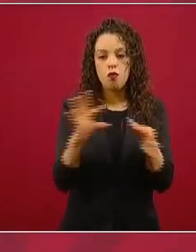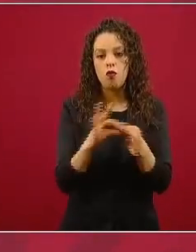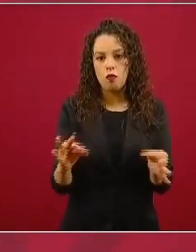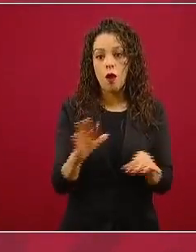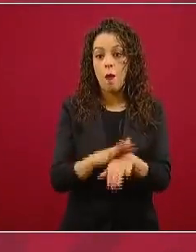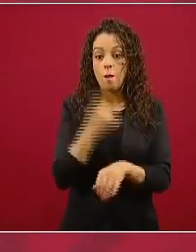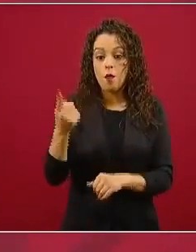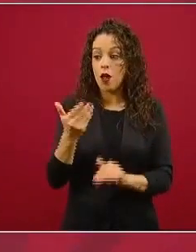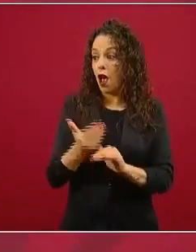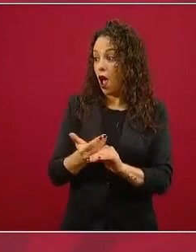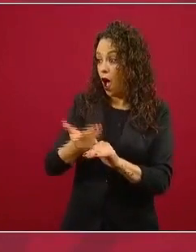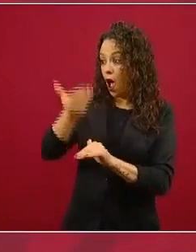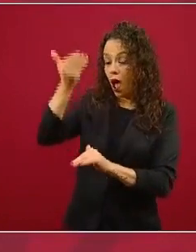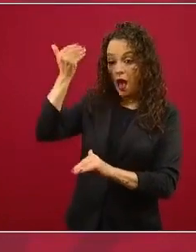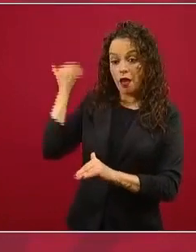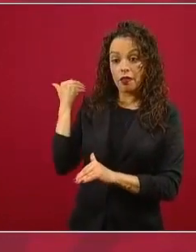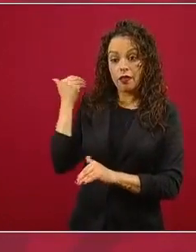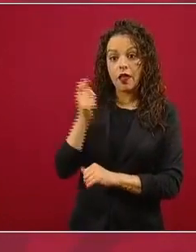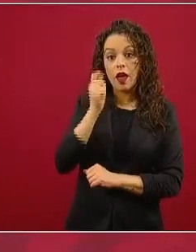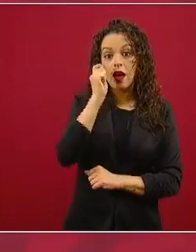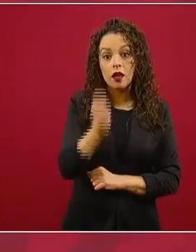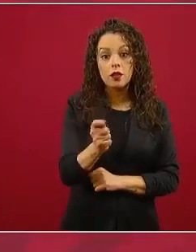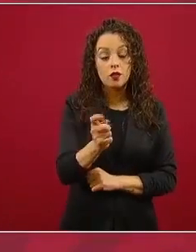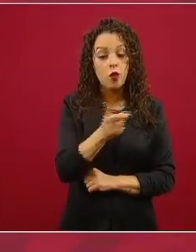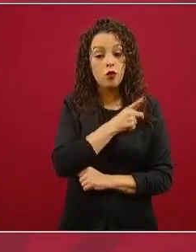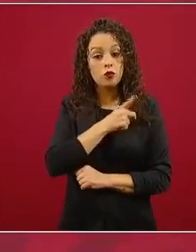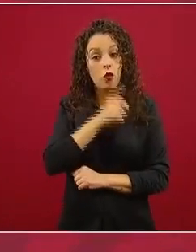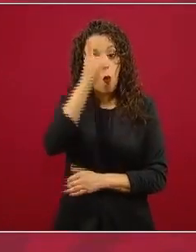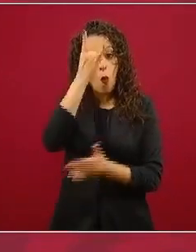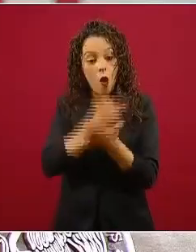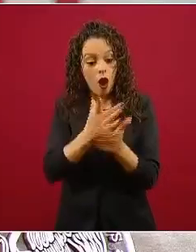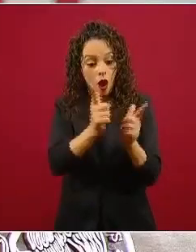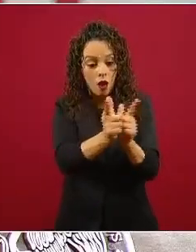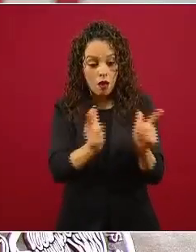círculo rojo, nada más.